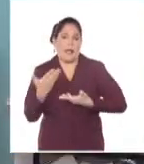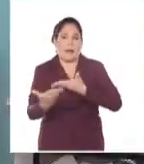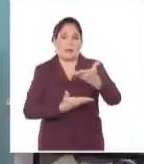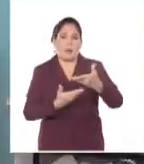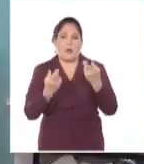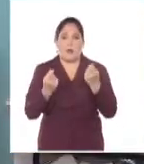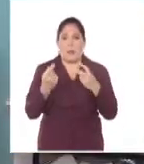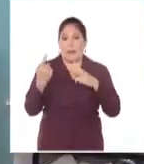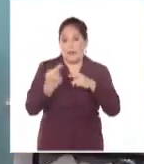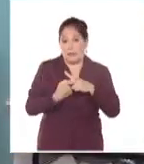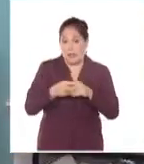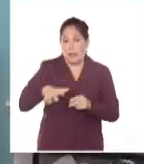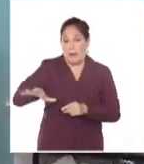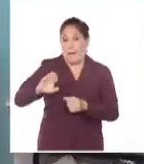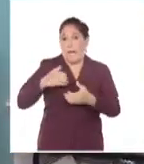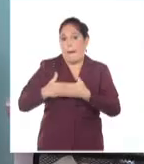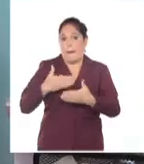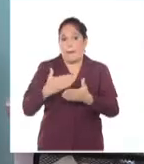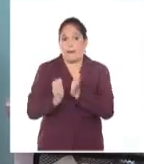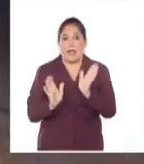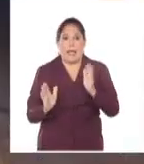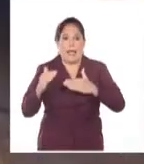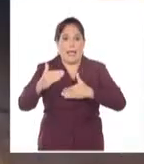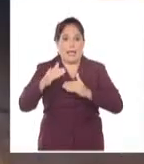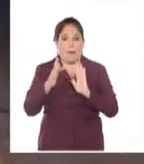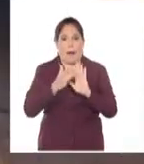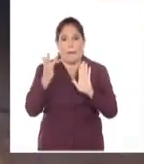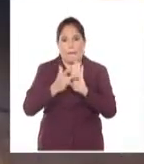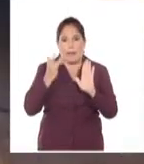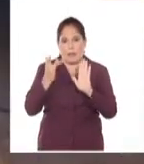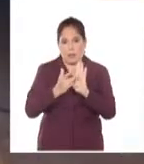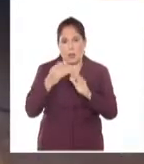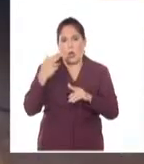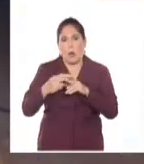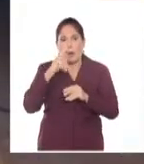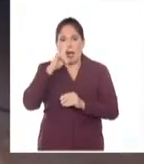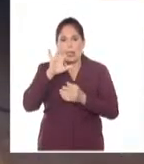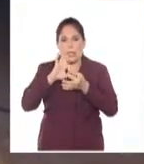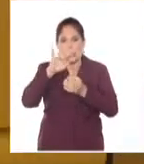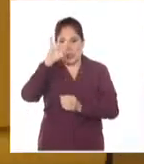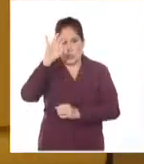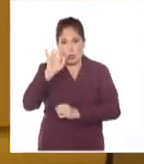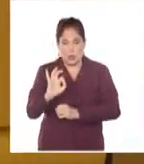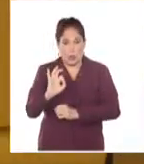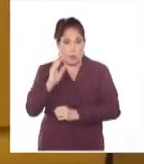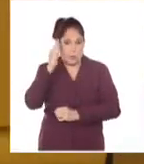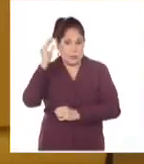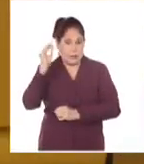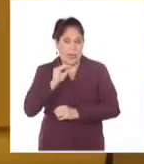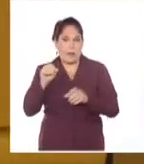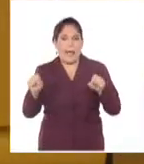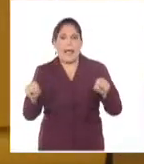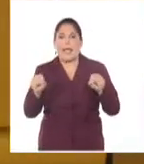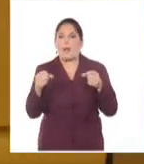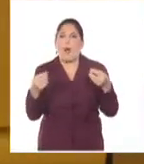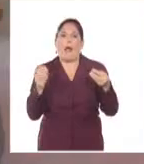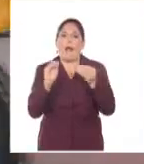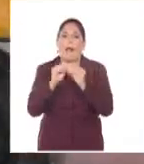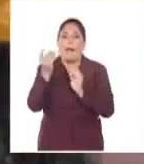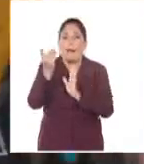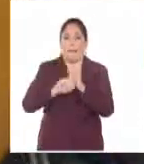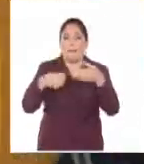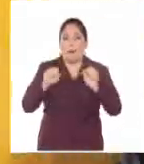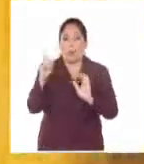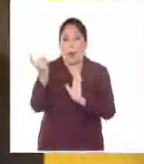y financiera en la empresa de equipos y aplicaciones Narciso López Rosselló, reconocida por el ensamblaje de equipos eléctricos en